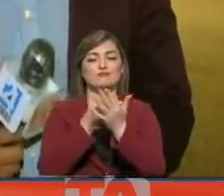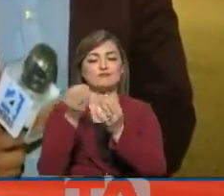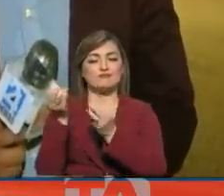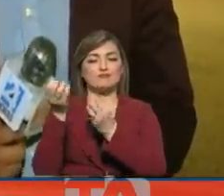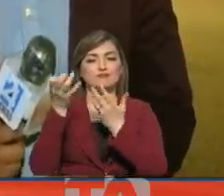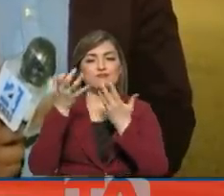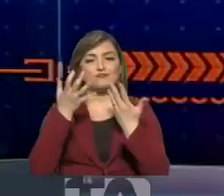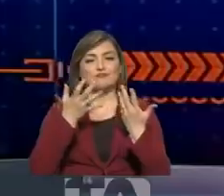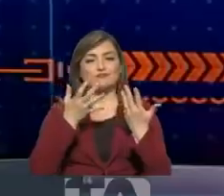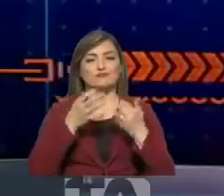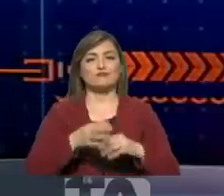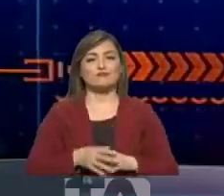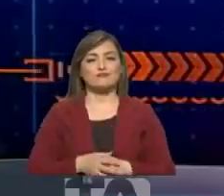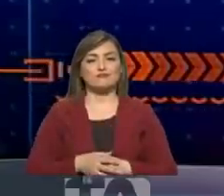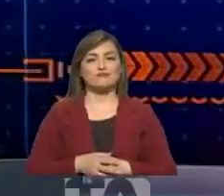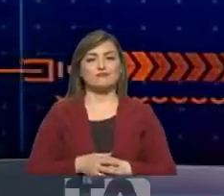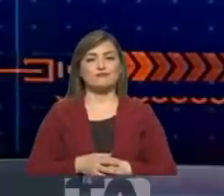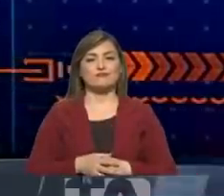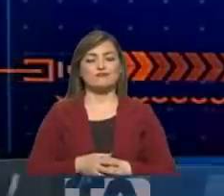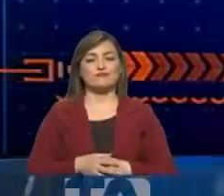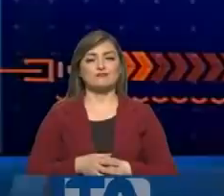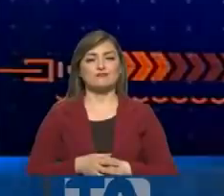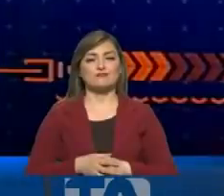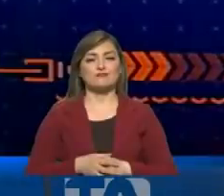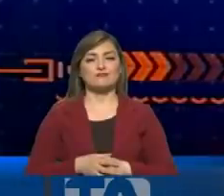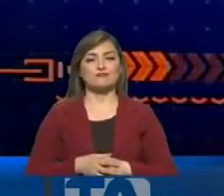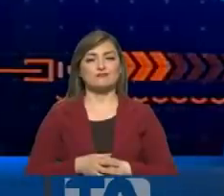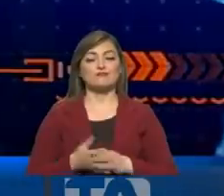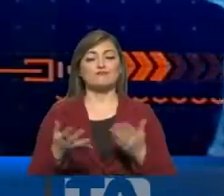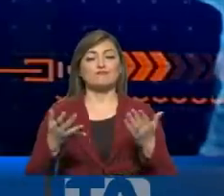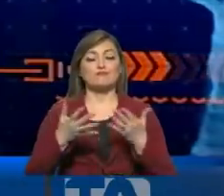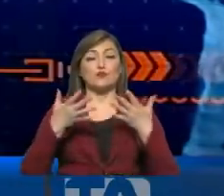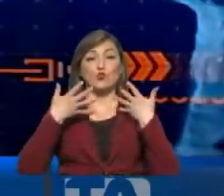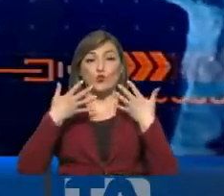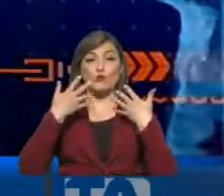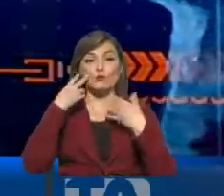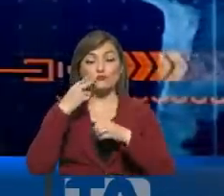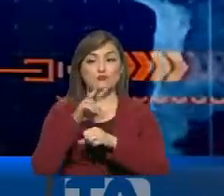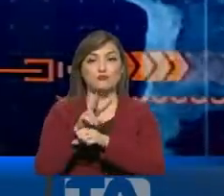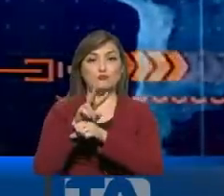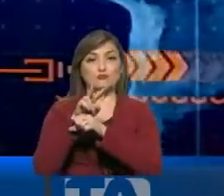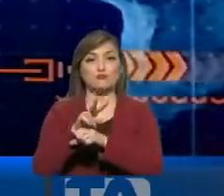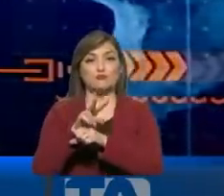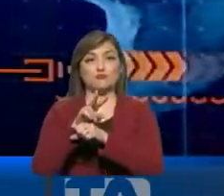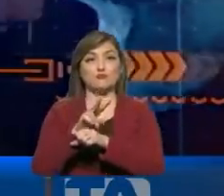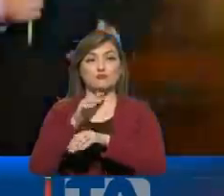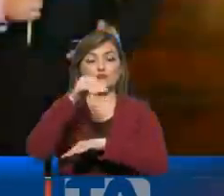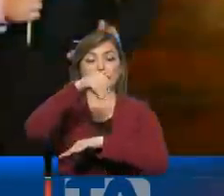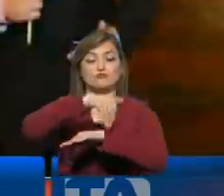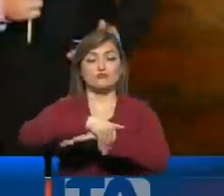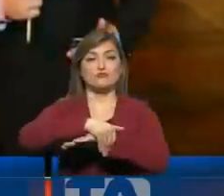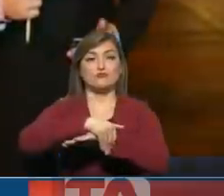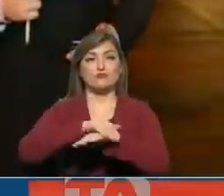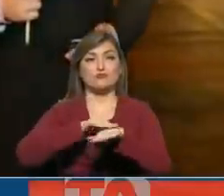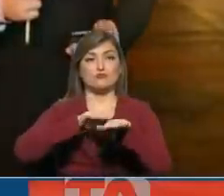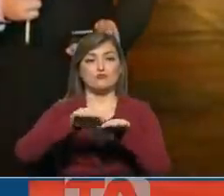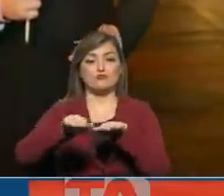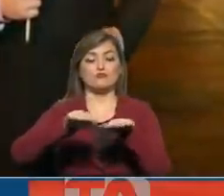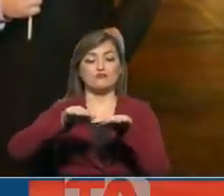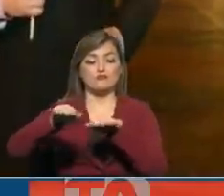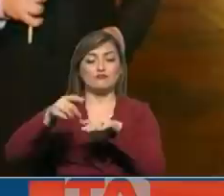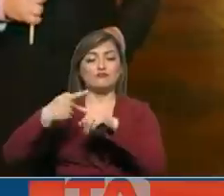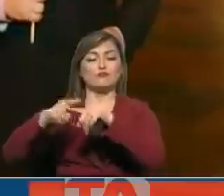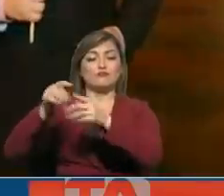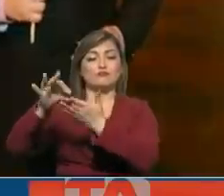la información. Y ahora revisamos lo que sucede en ese momento en Guayaquil, en donde durante la tarde se registró tráfico vehicular